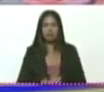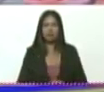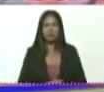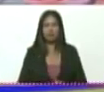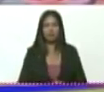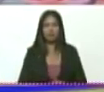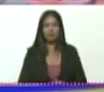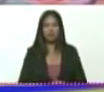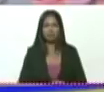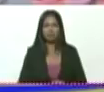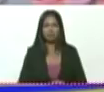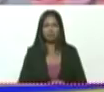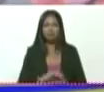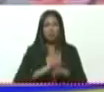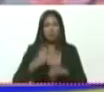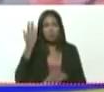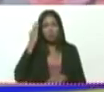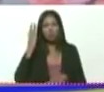muy cobarde,